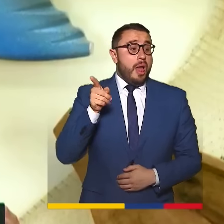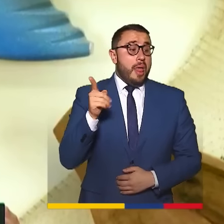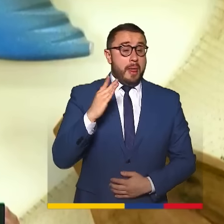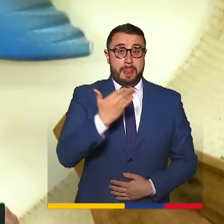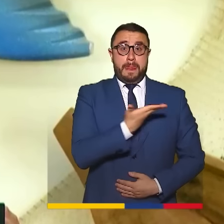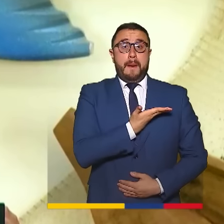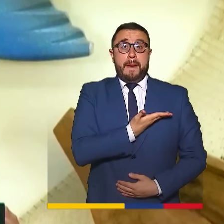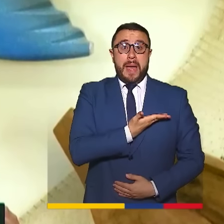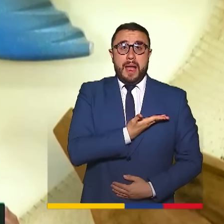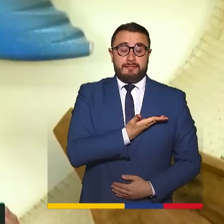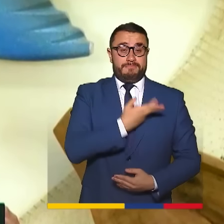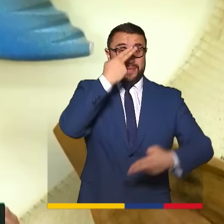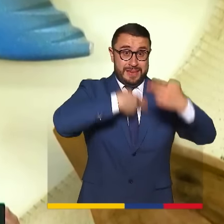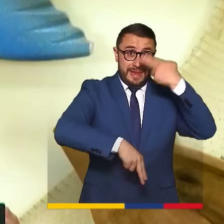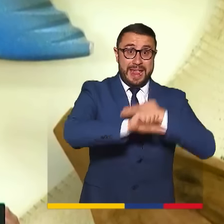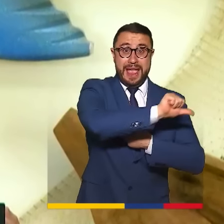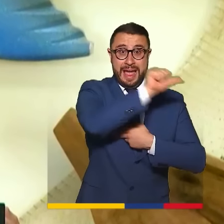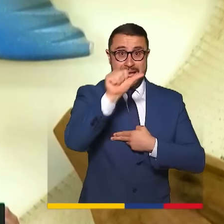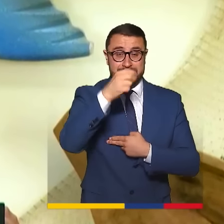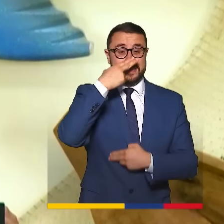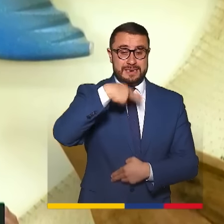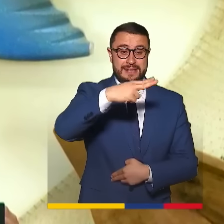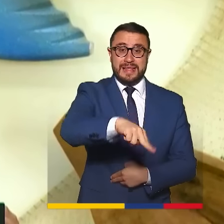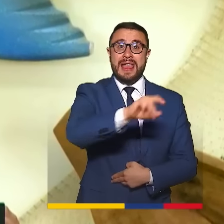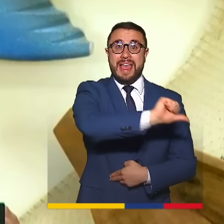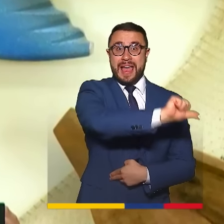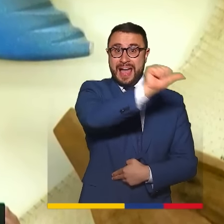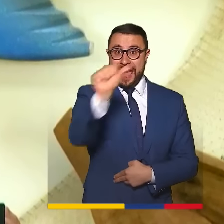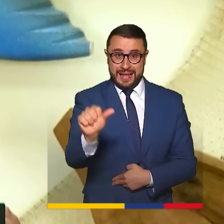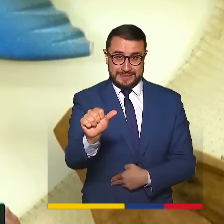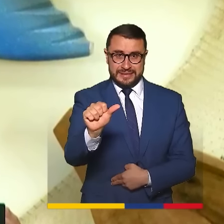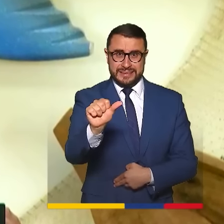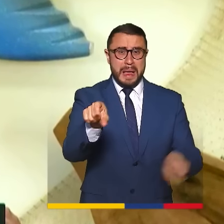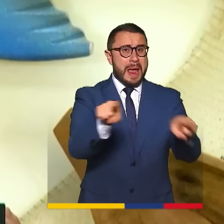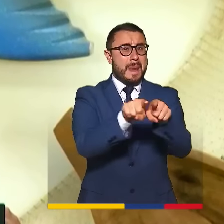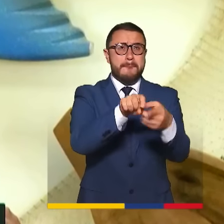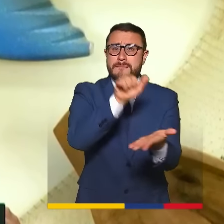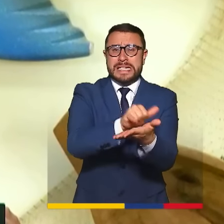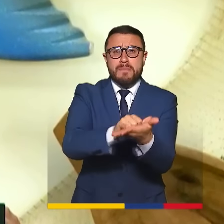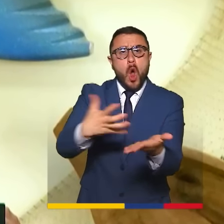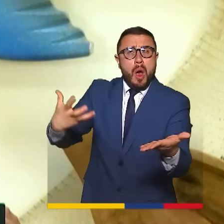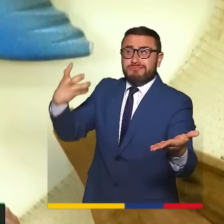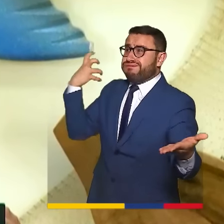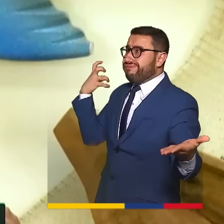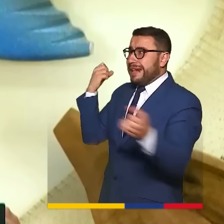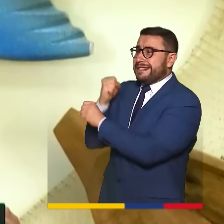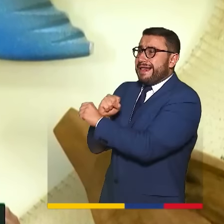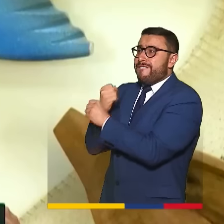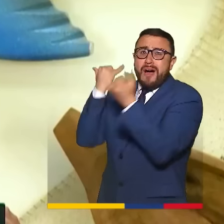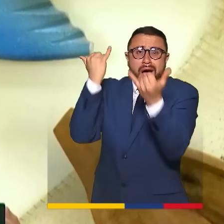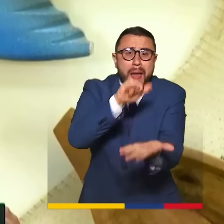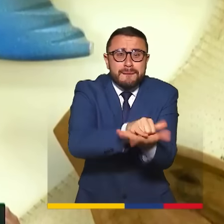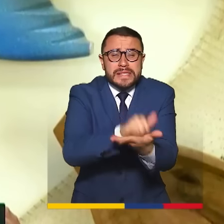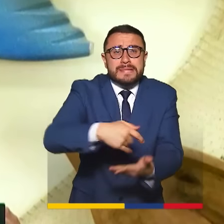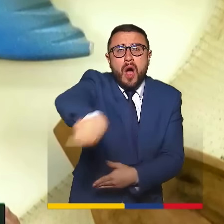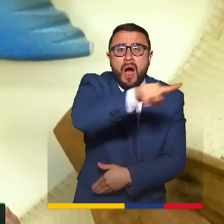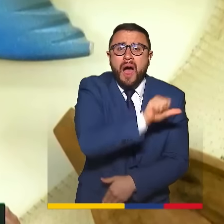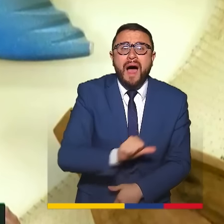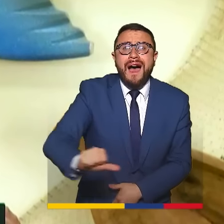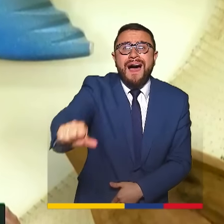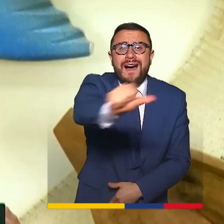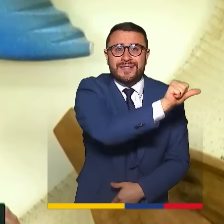a las hijas, a las nietas, igual que antaño, a la esclavitud. A